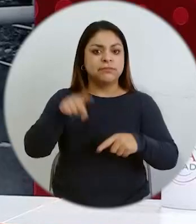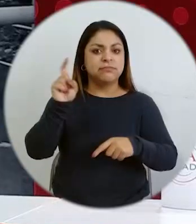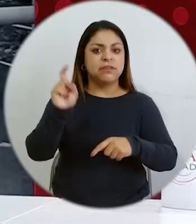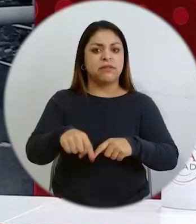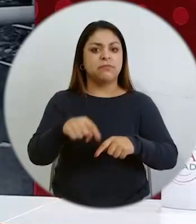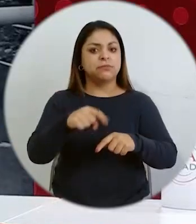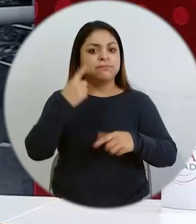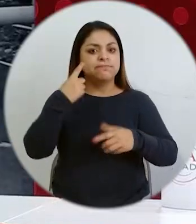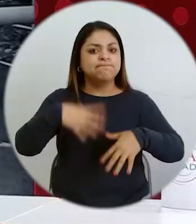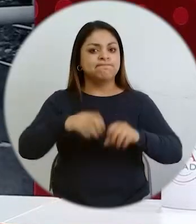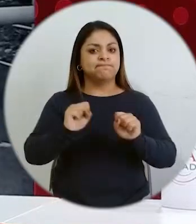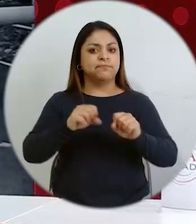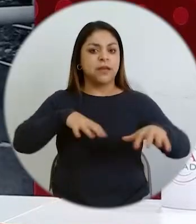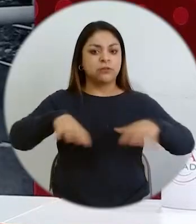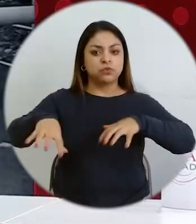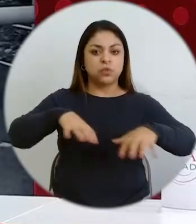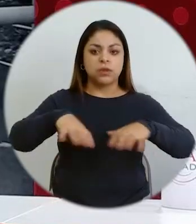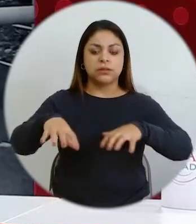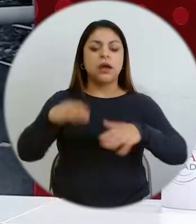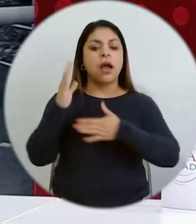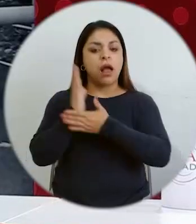algunas instituciones pues están trabajando en ello.